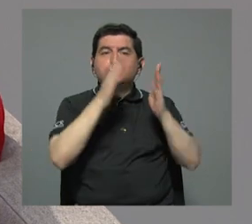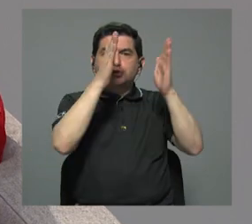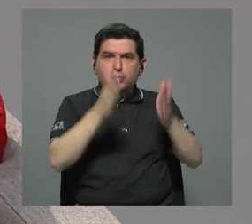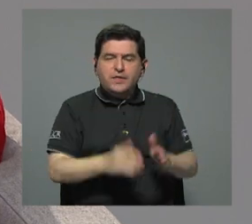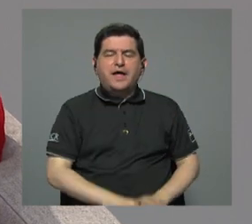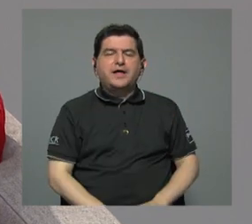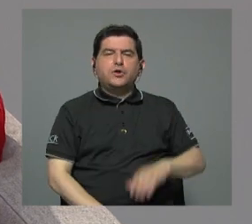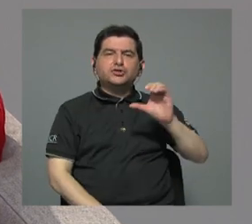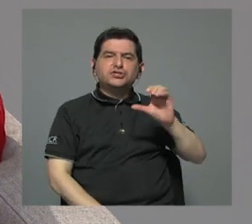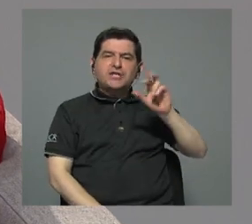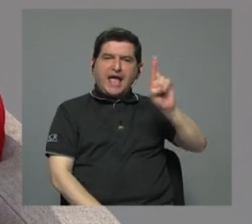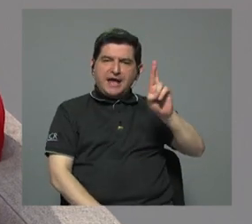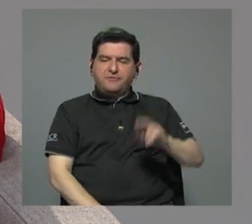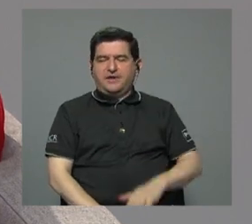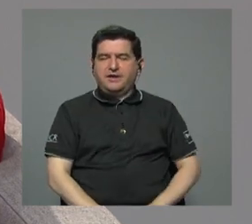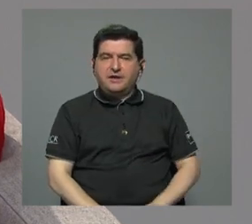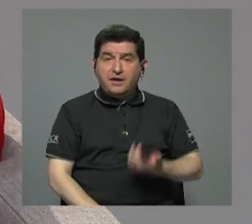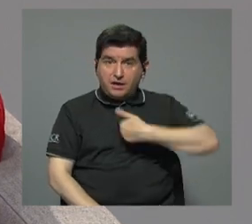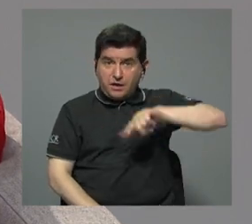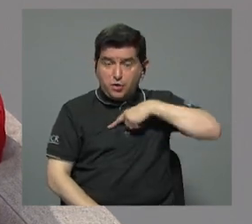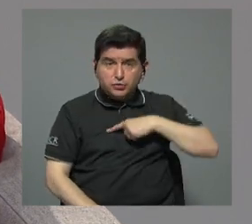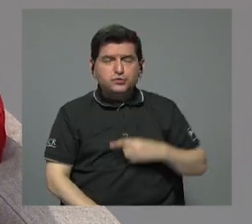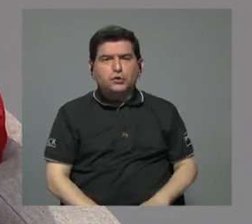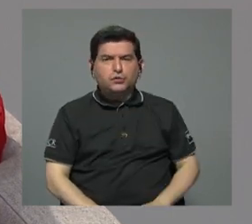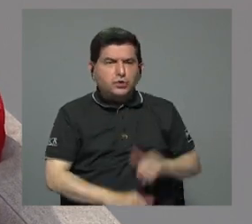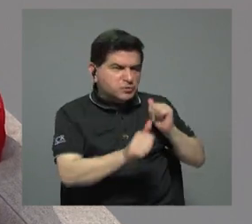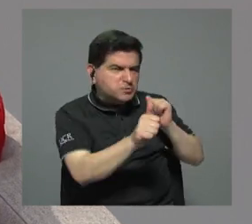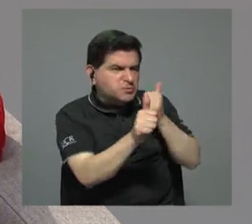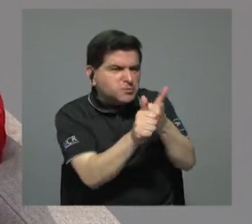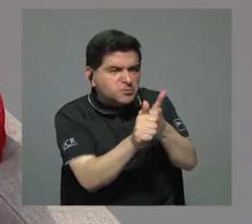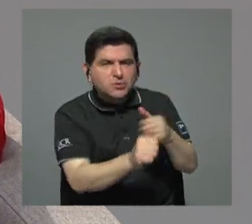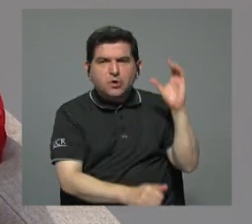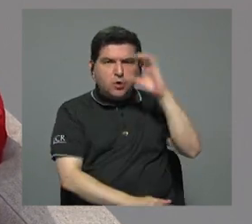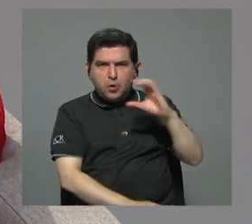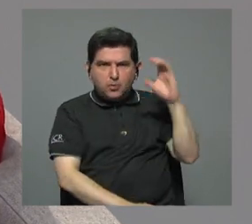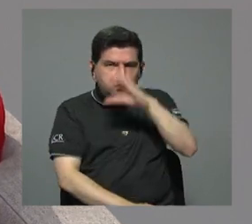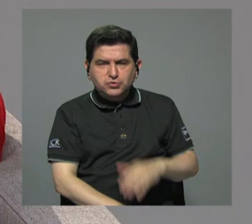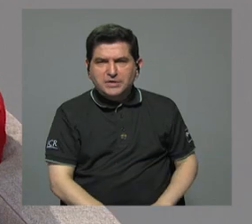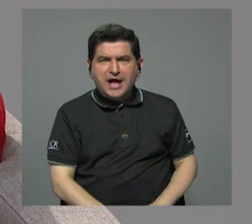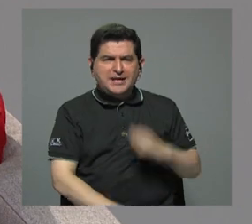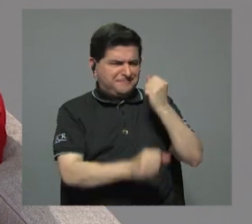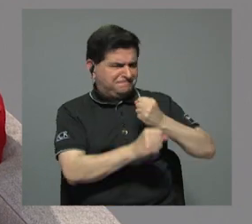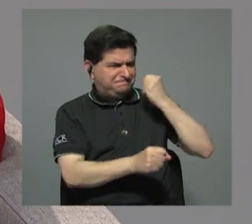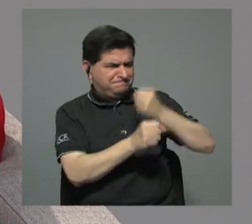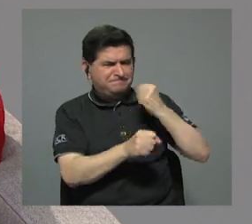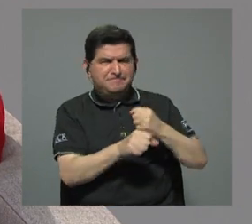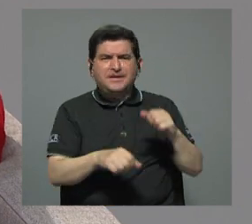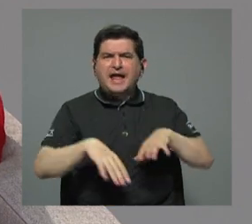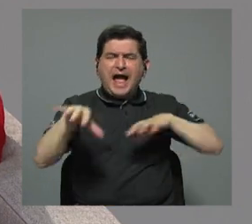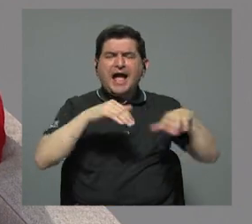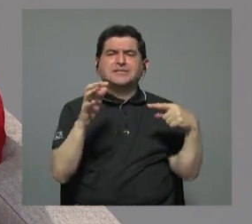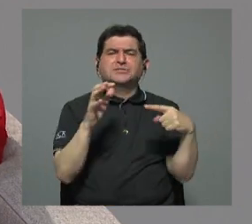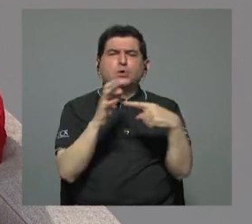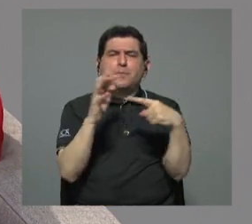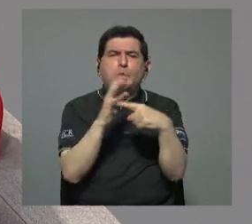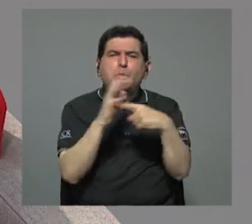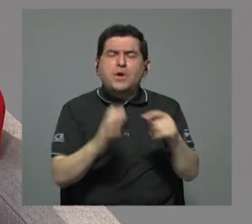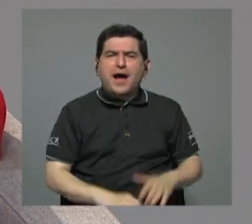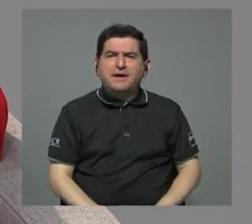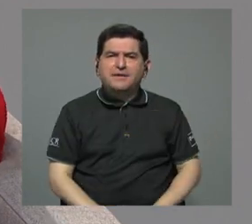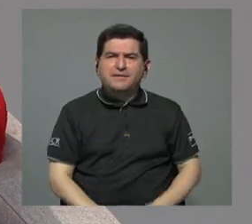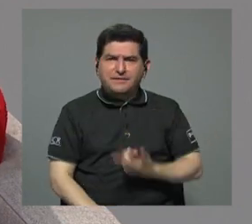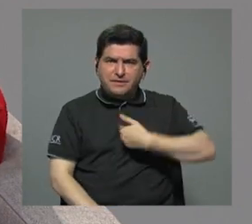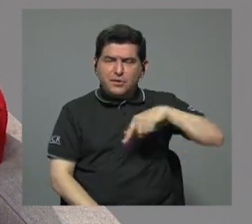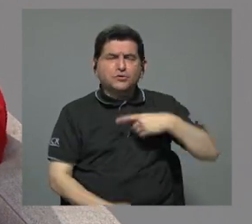ser en el cual hemos perseguido hemos buscado estamos trabajando con la acción popular hemos